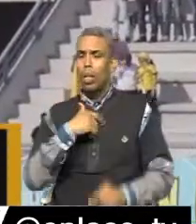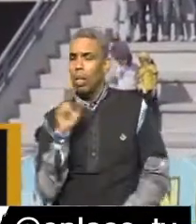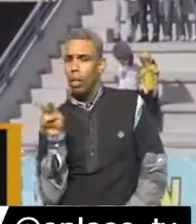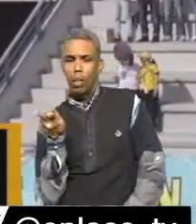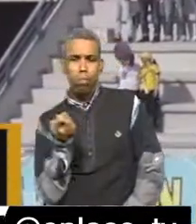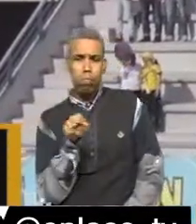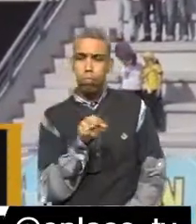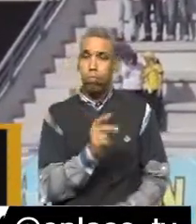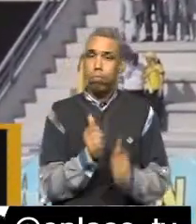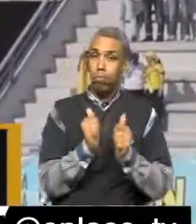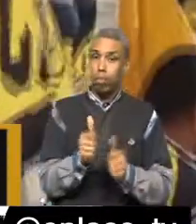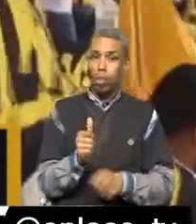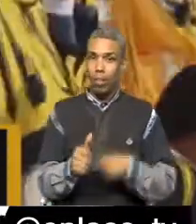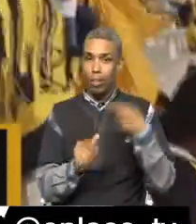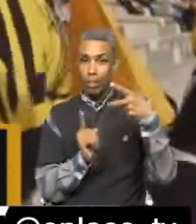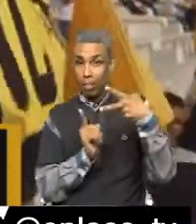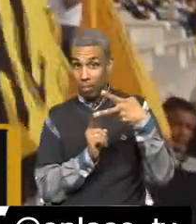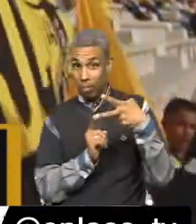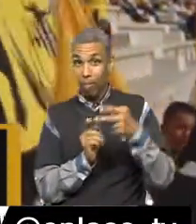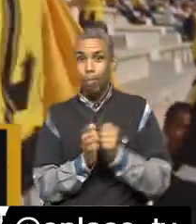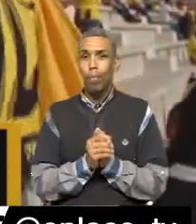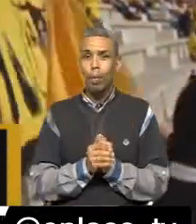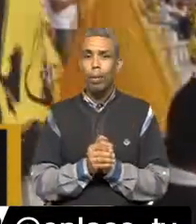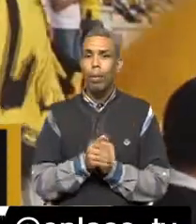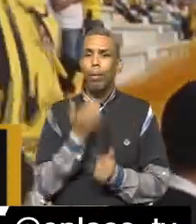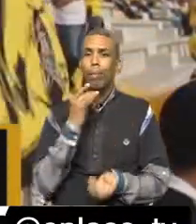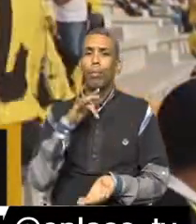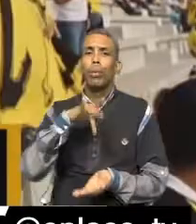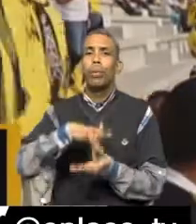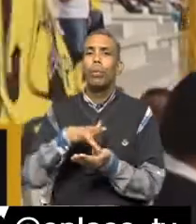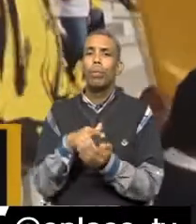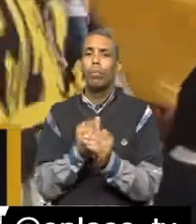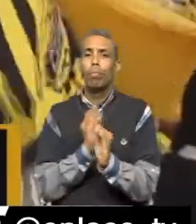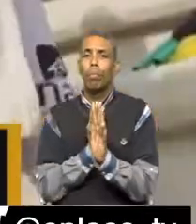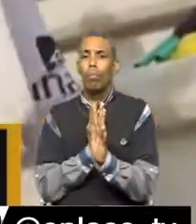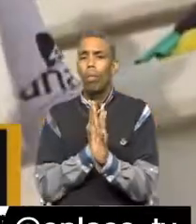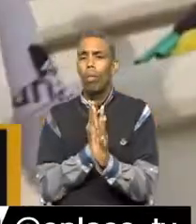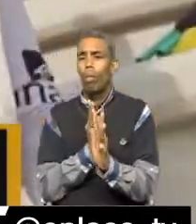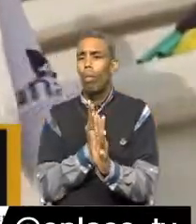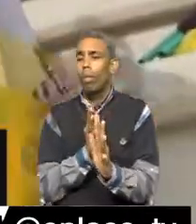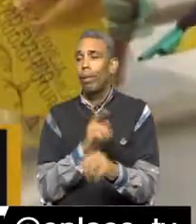de demora en la entrada, va a tener un pase